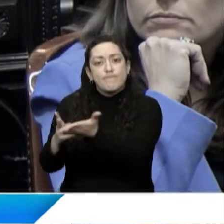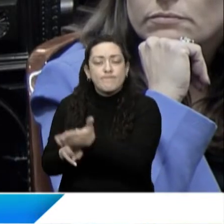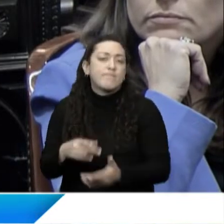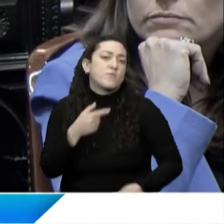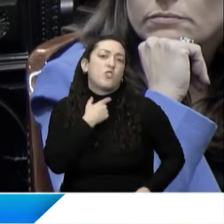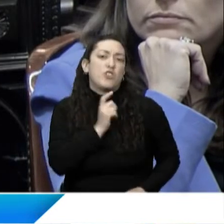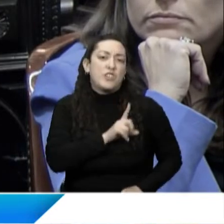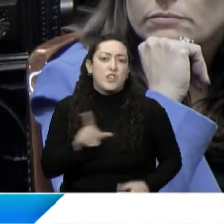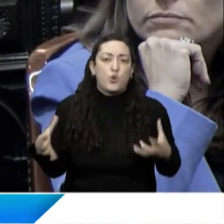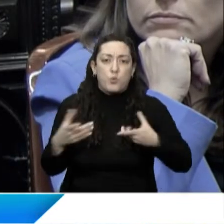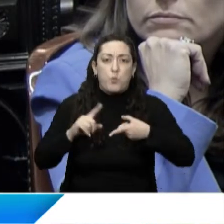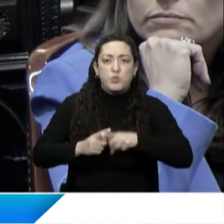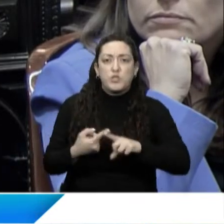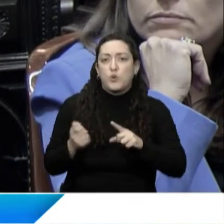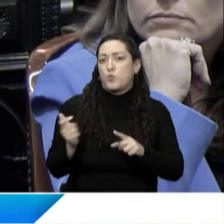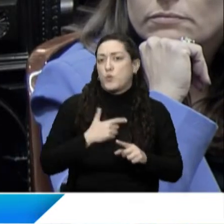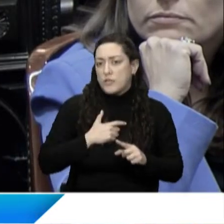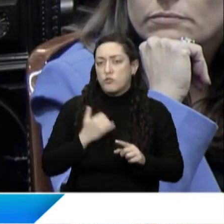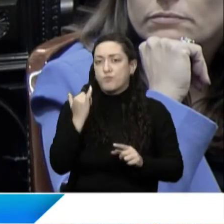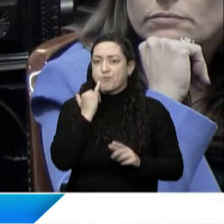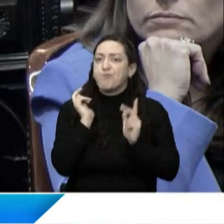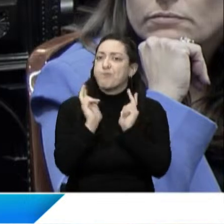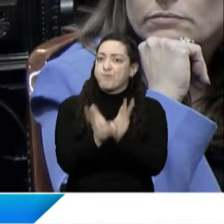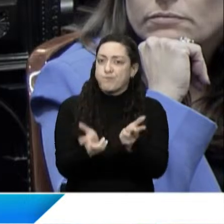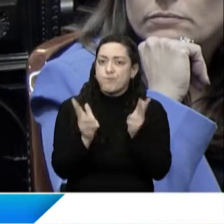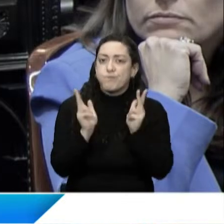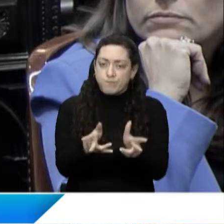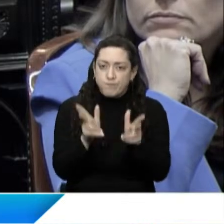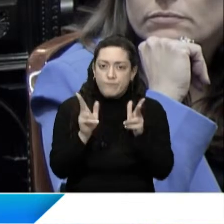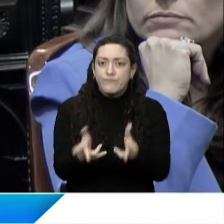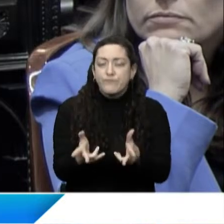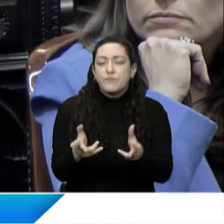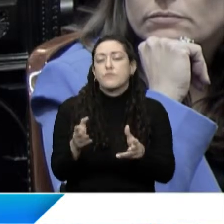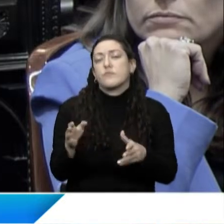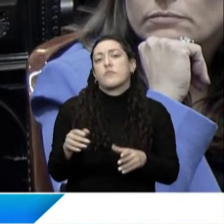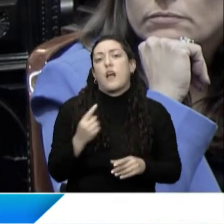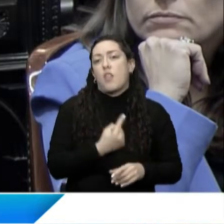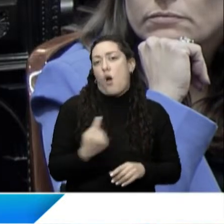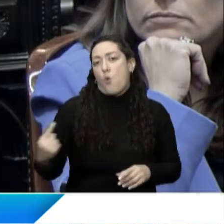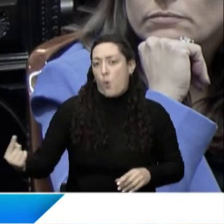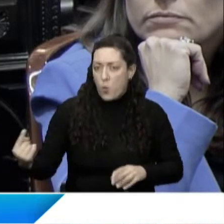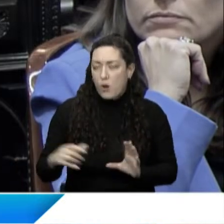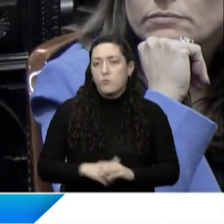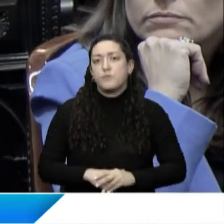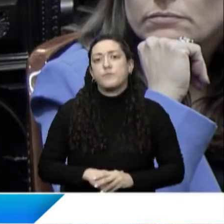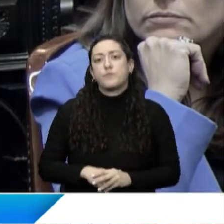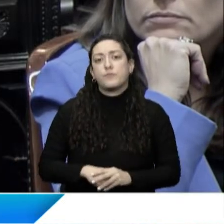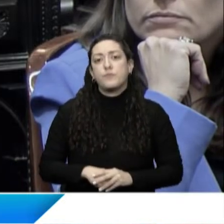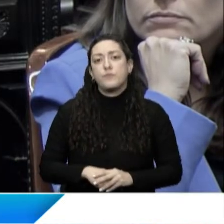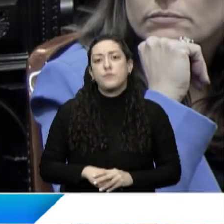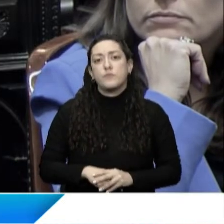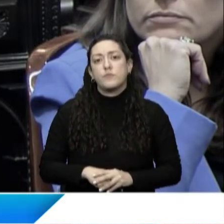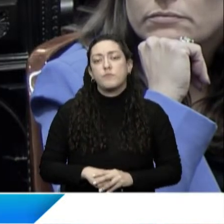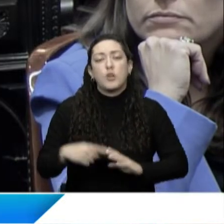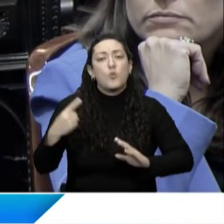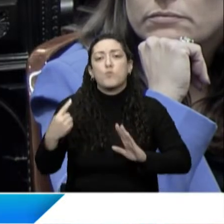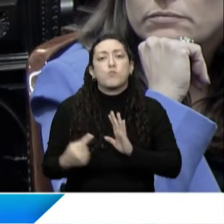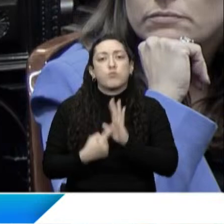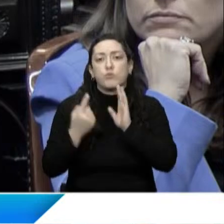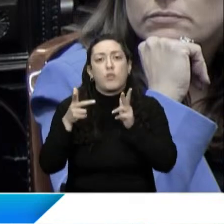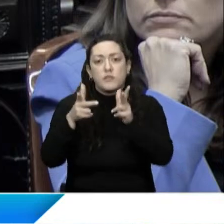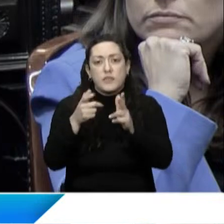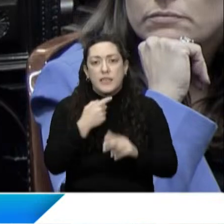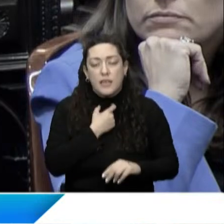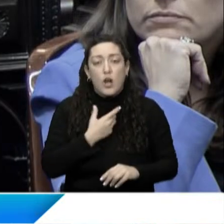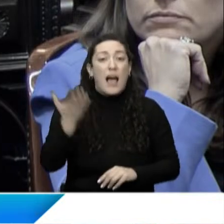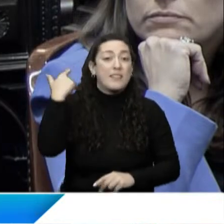ya nuestro bloque en sus distintas versiones de los diputados ha esgrimido, pero me detengo en esta entonces, cuando